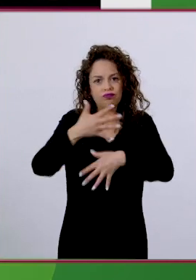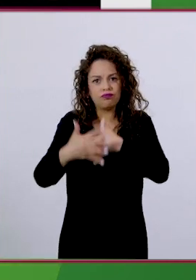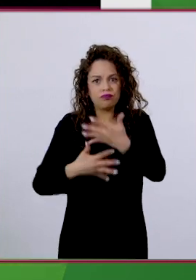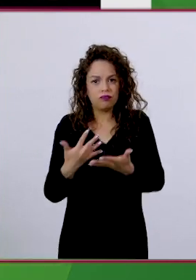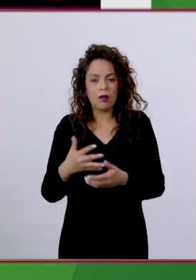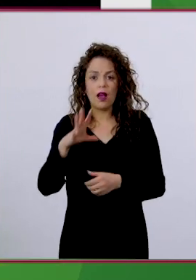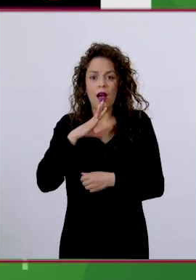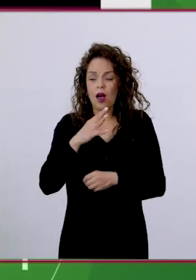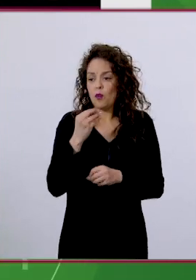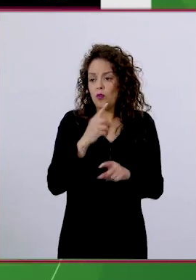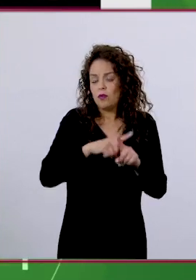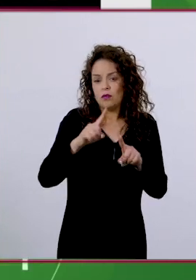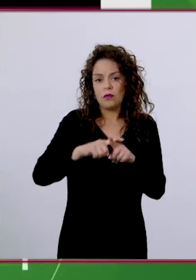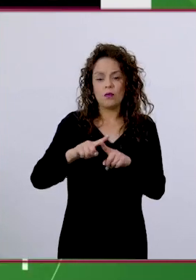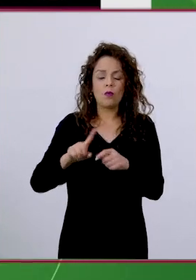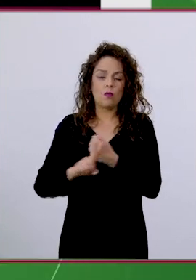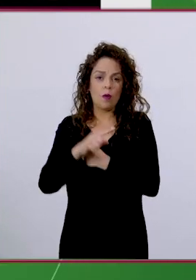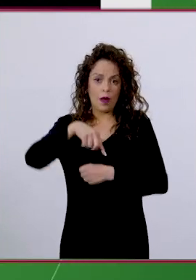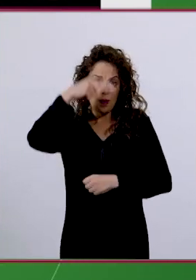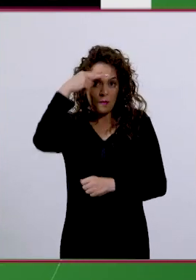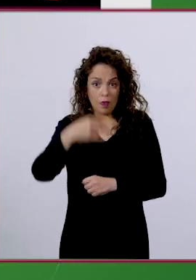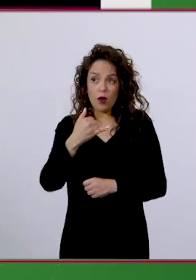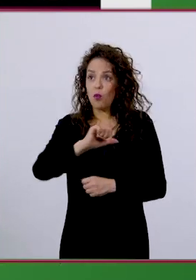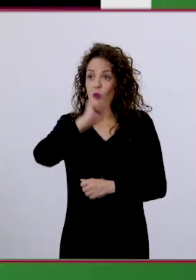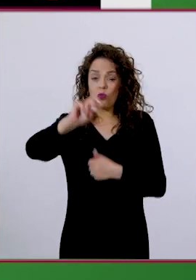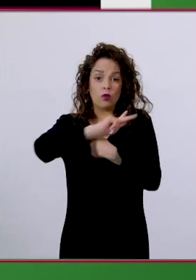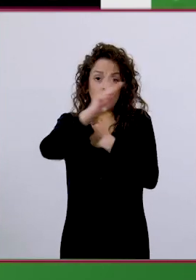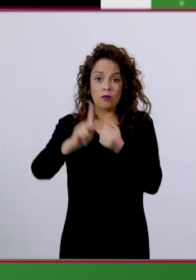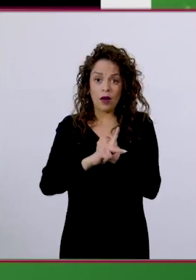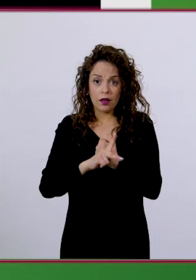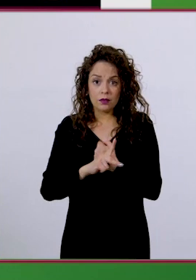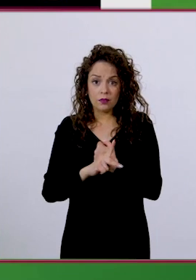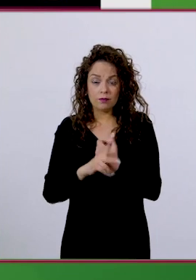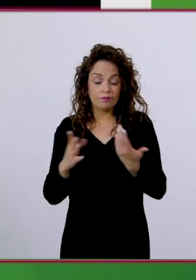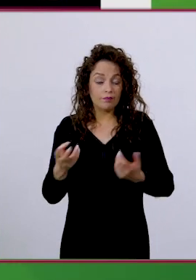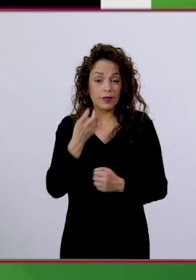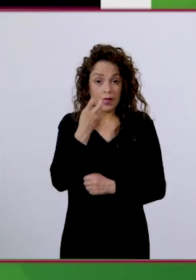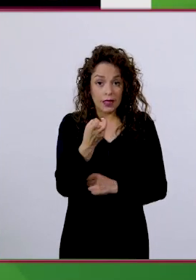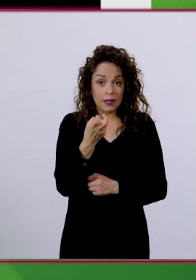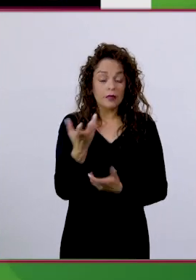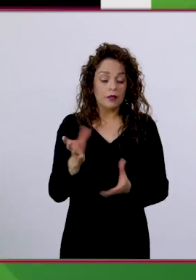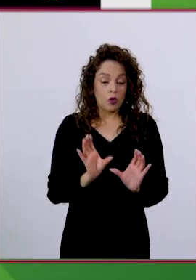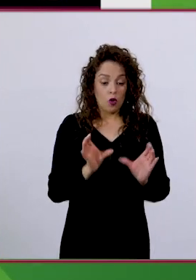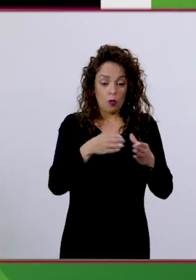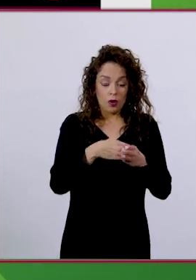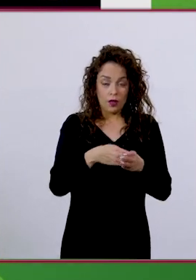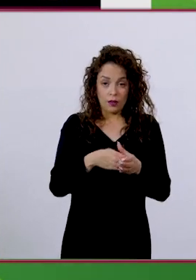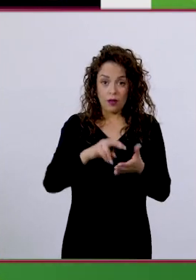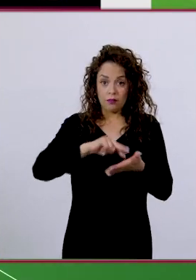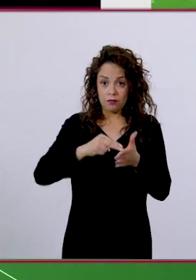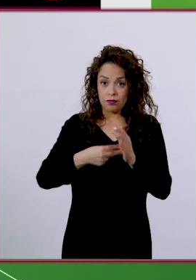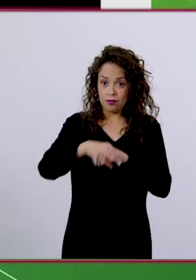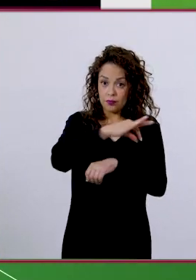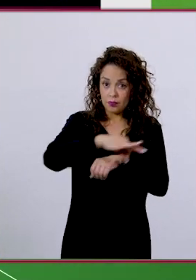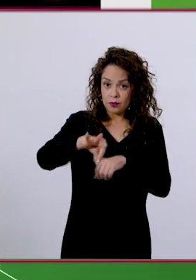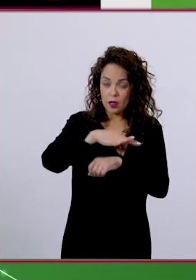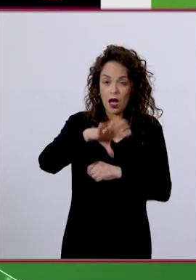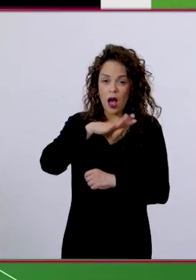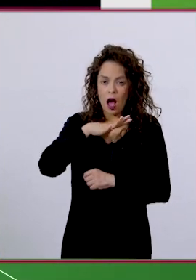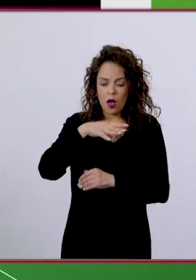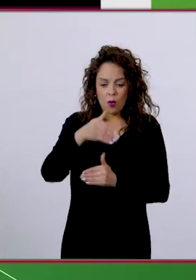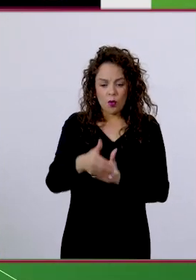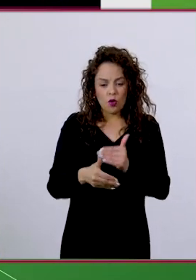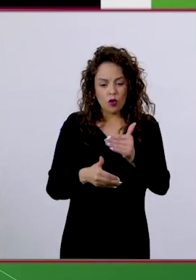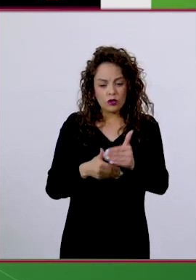en México y en otros países. Entonces, en la arquitectura comunitaria sucede todo un proceso